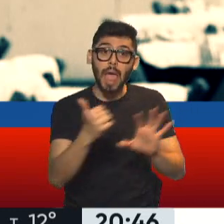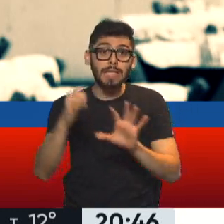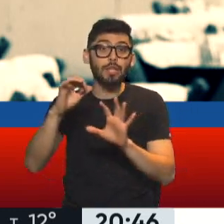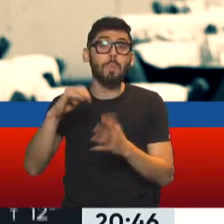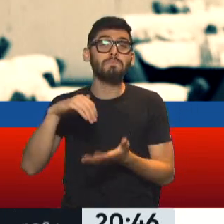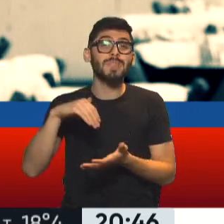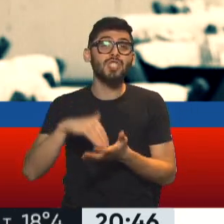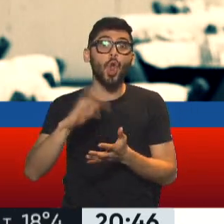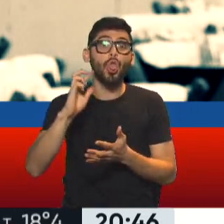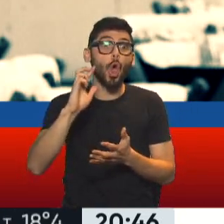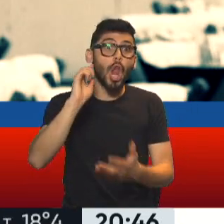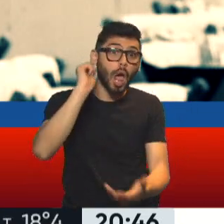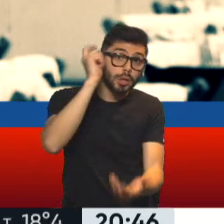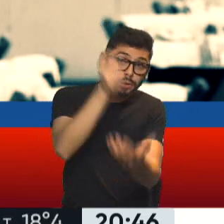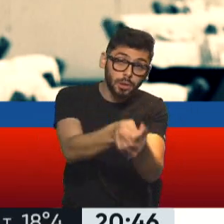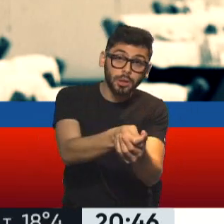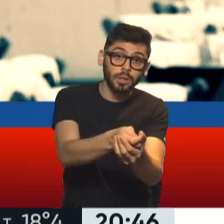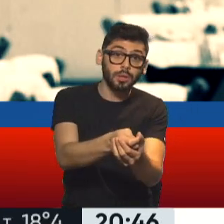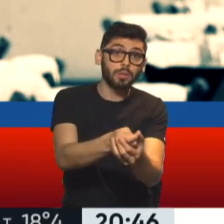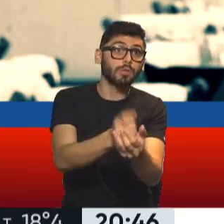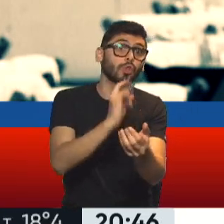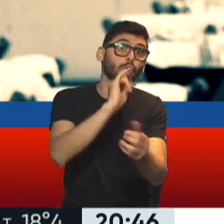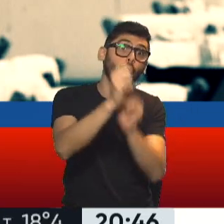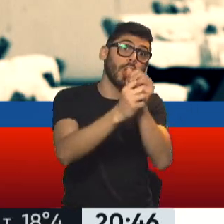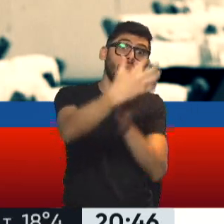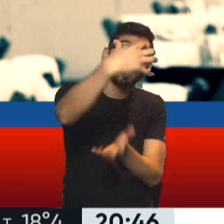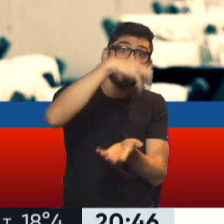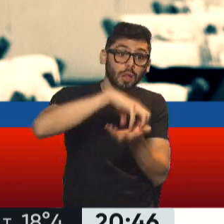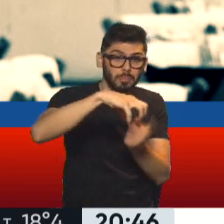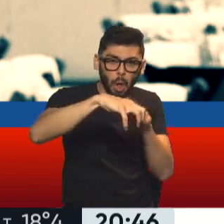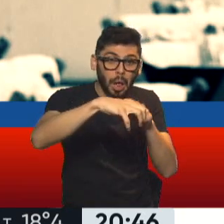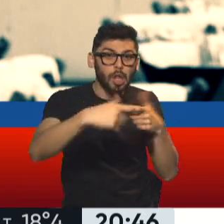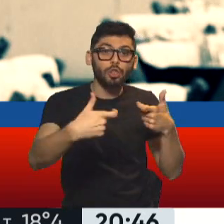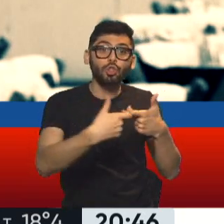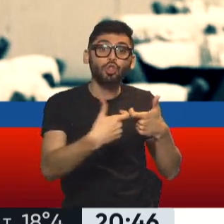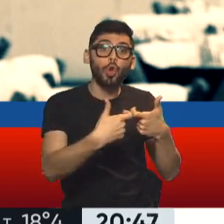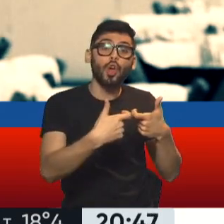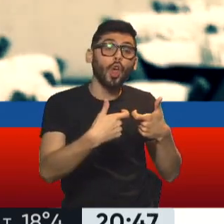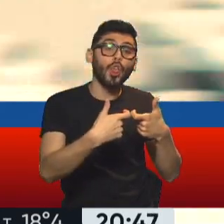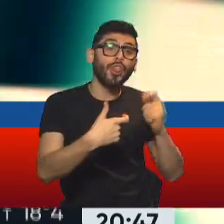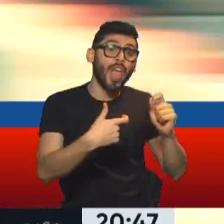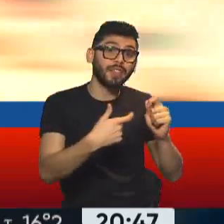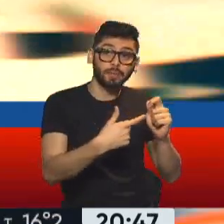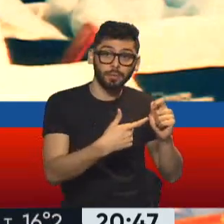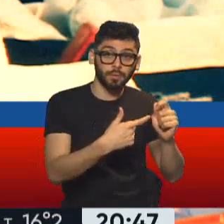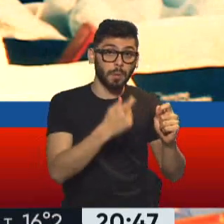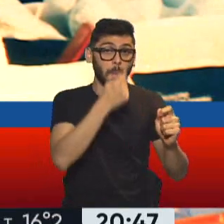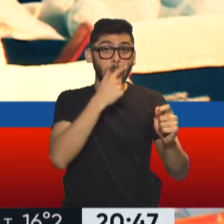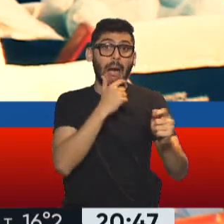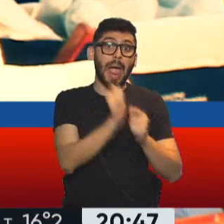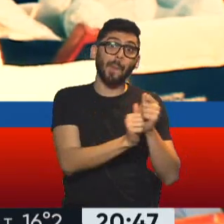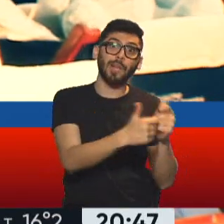de dólares en beneficio de las empresas que eran socias de las empresas de Macri,